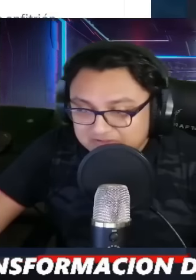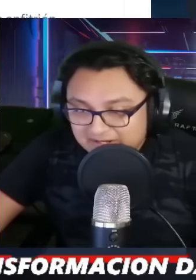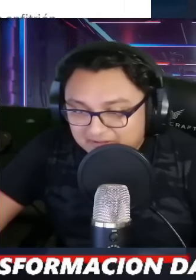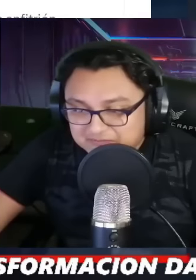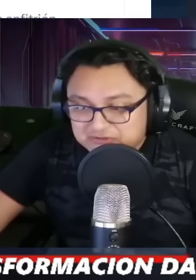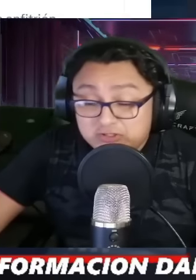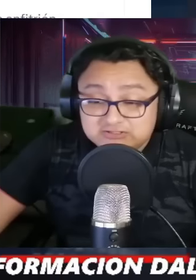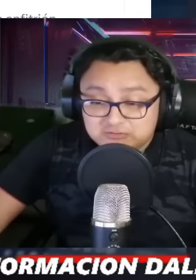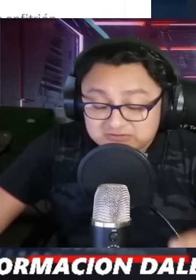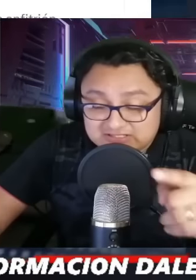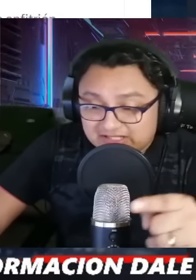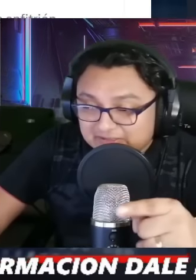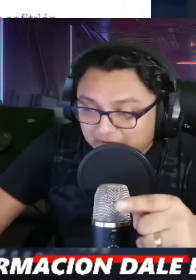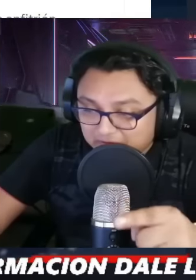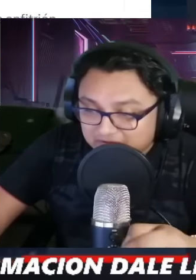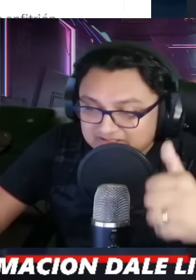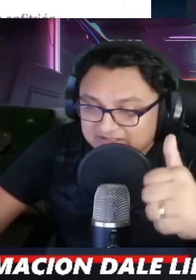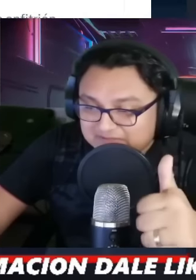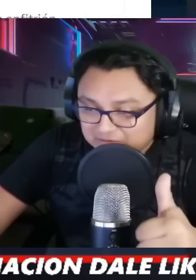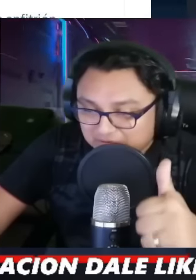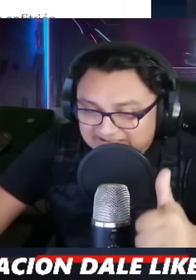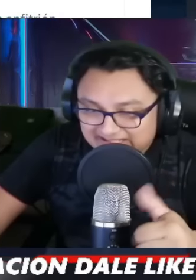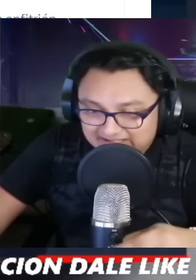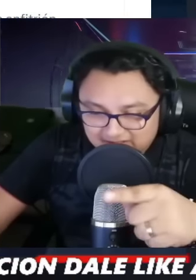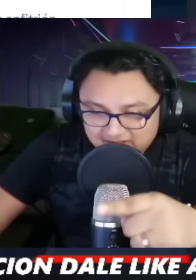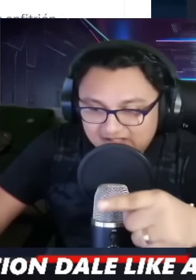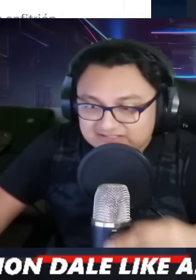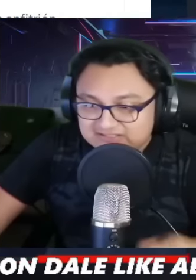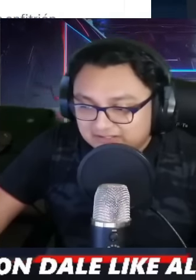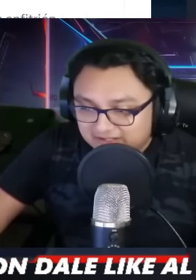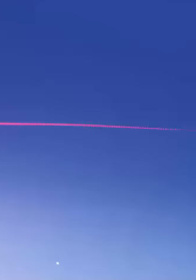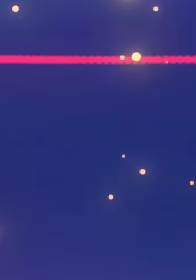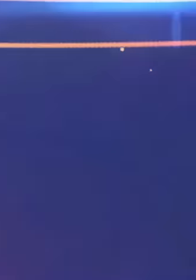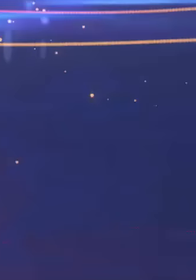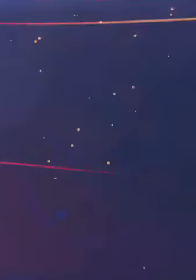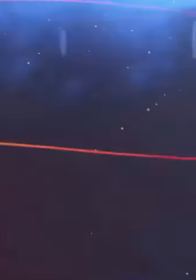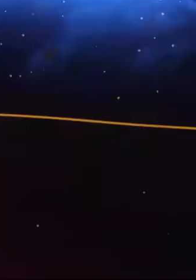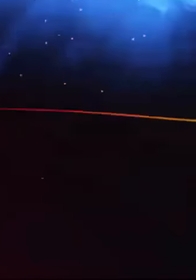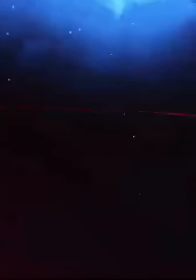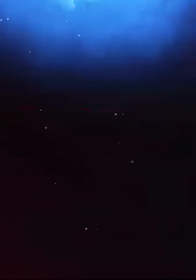podamos llegar a más personas. Nos vemos a la siguiente, pregoneros, que sigan pasando un excelente, excelente día.